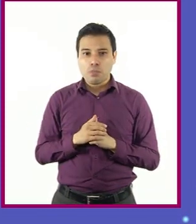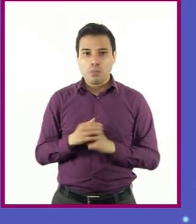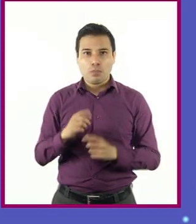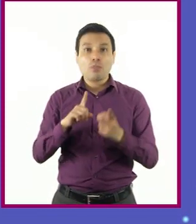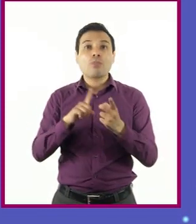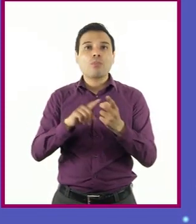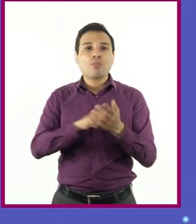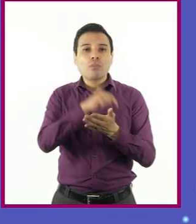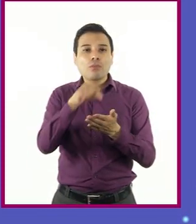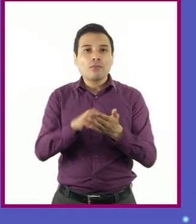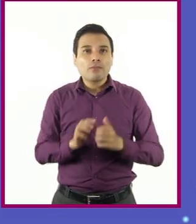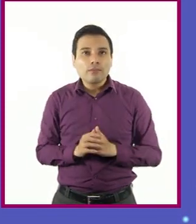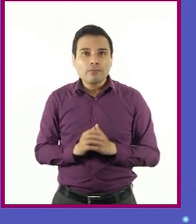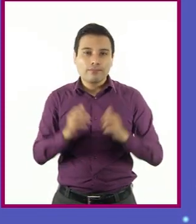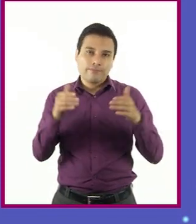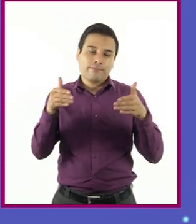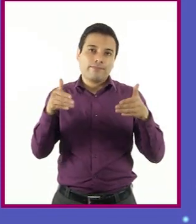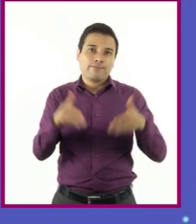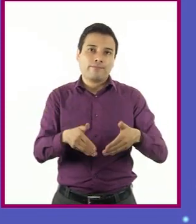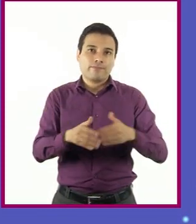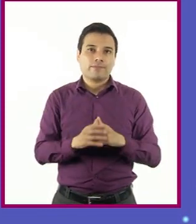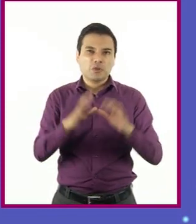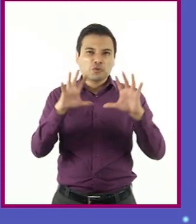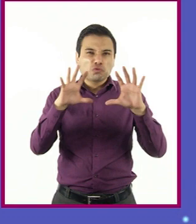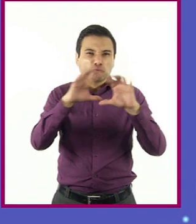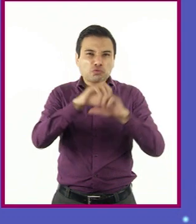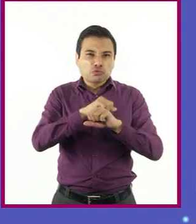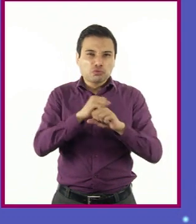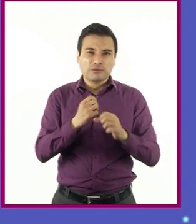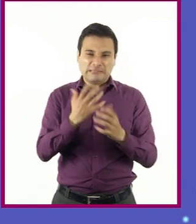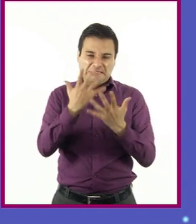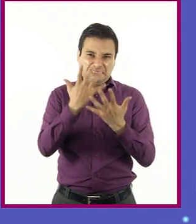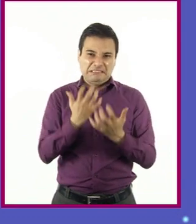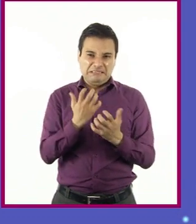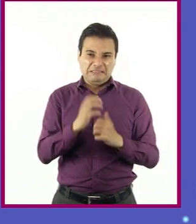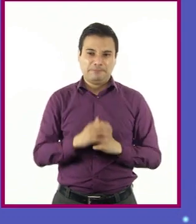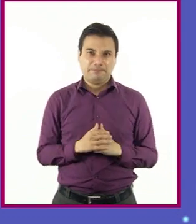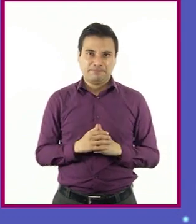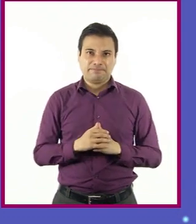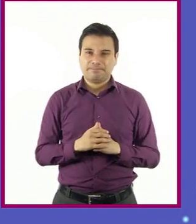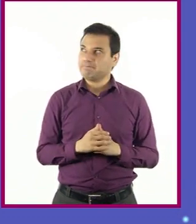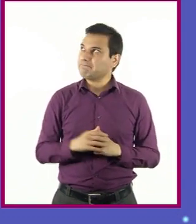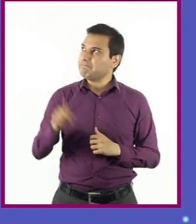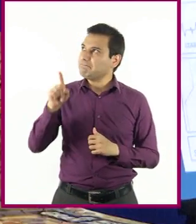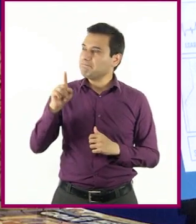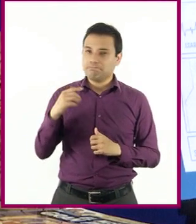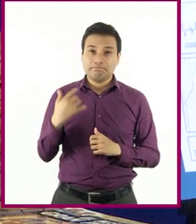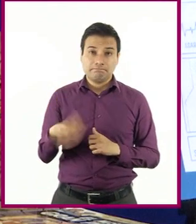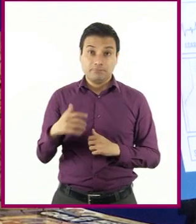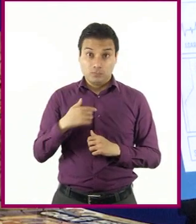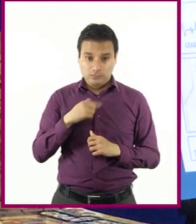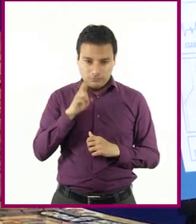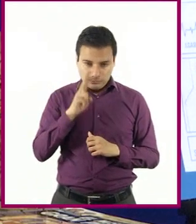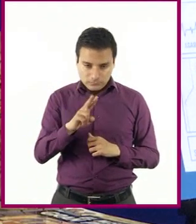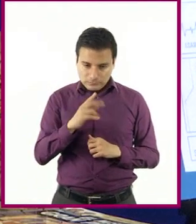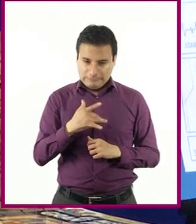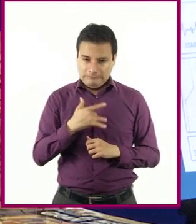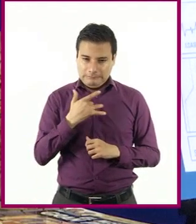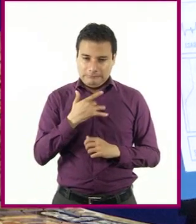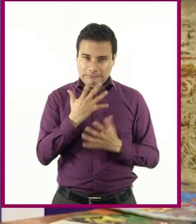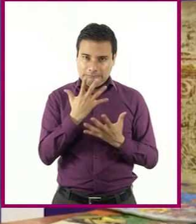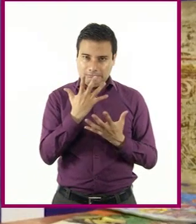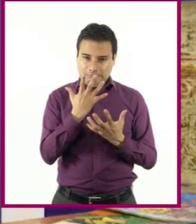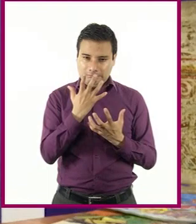cementerio, sombrío, gris y tétrico, y se convierte también en un mensaje de tristeza.